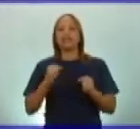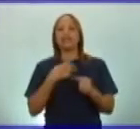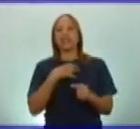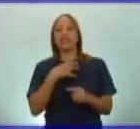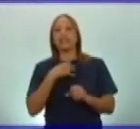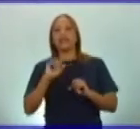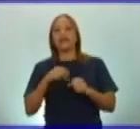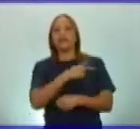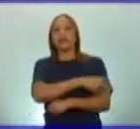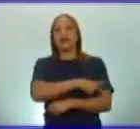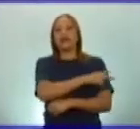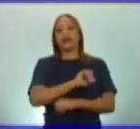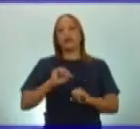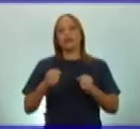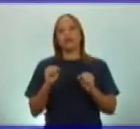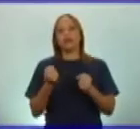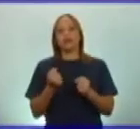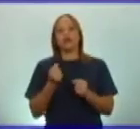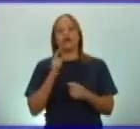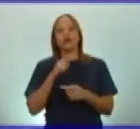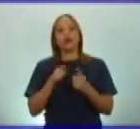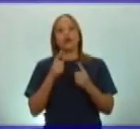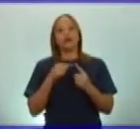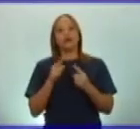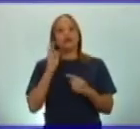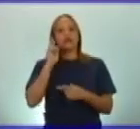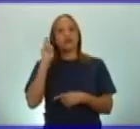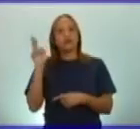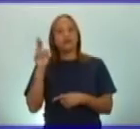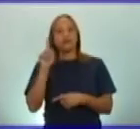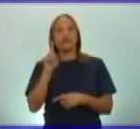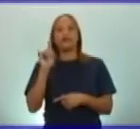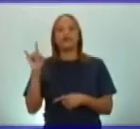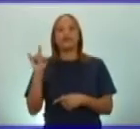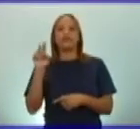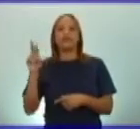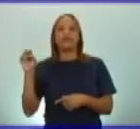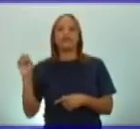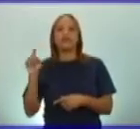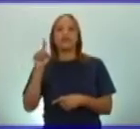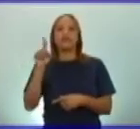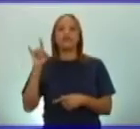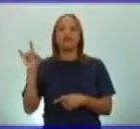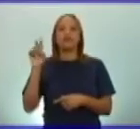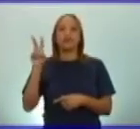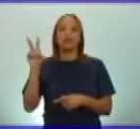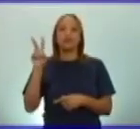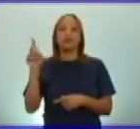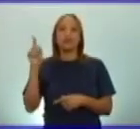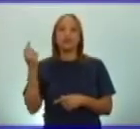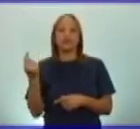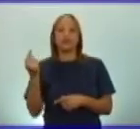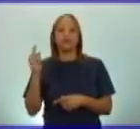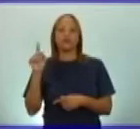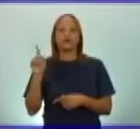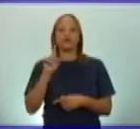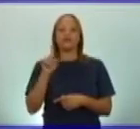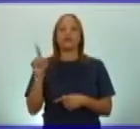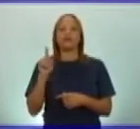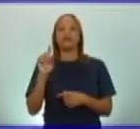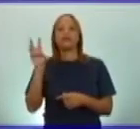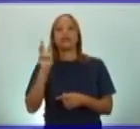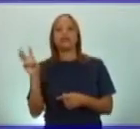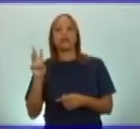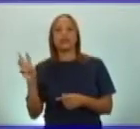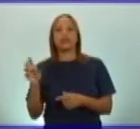usted recordará, estoy seguro que está recordando, bueno, la de 1920 y 1921 y la de 1929 a 1933,